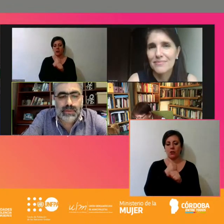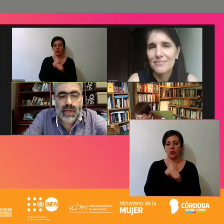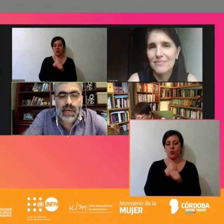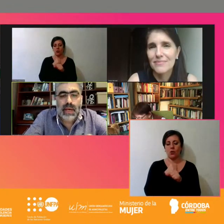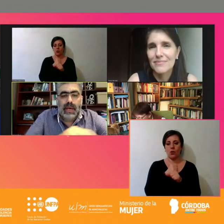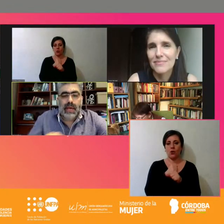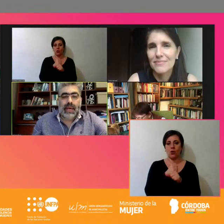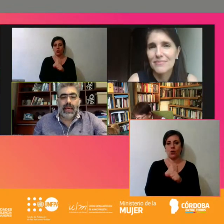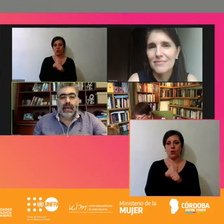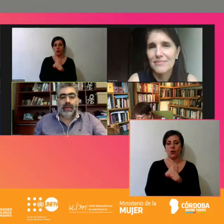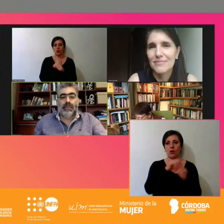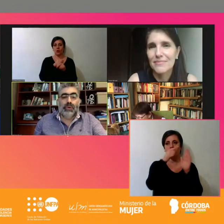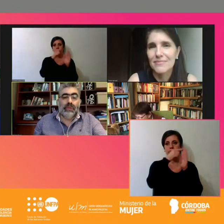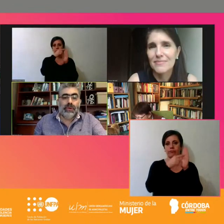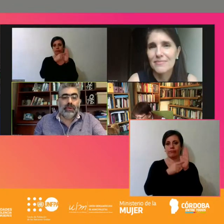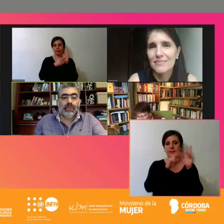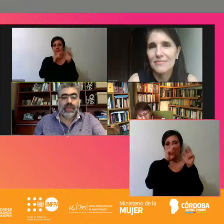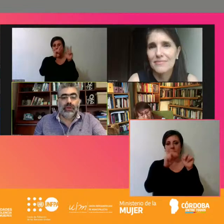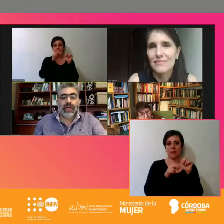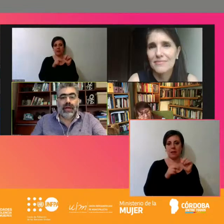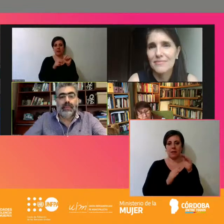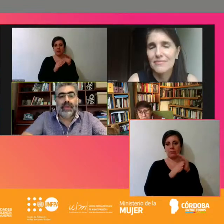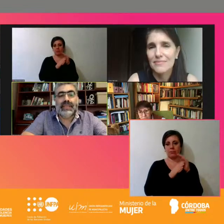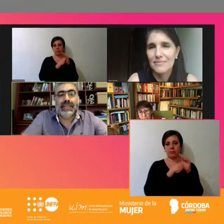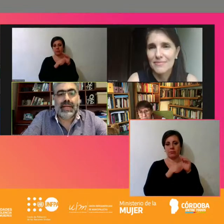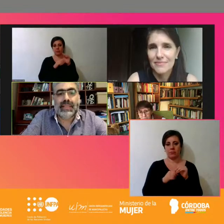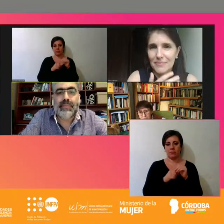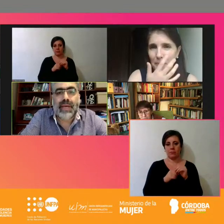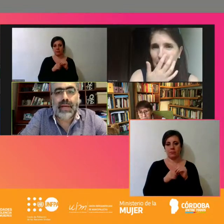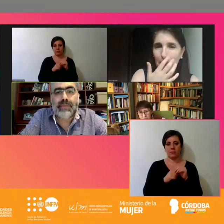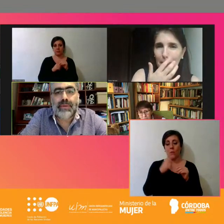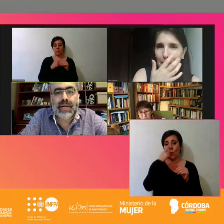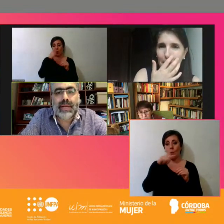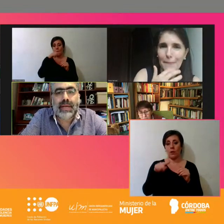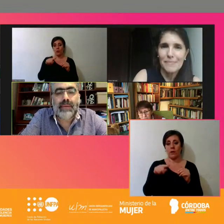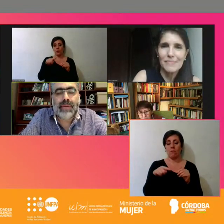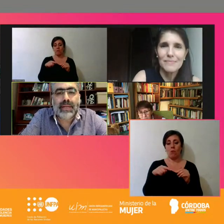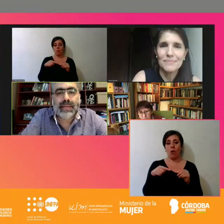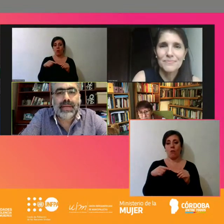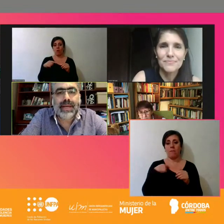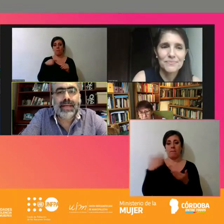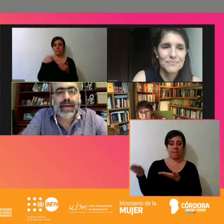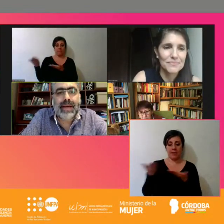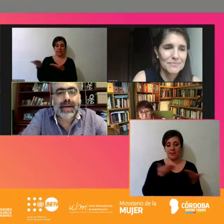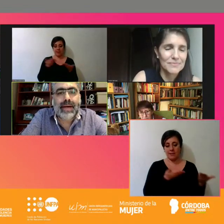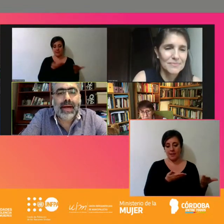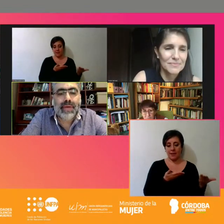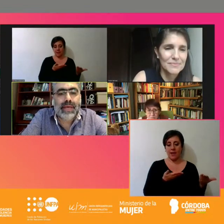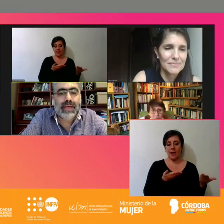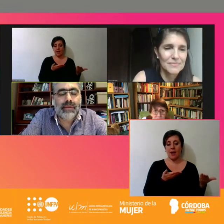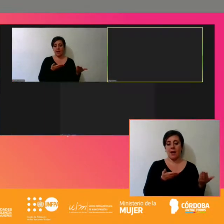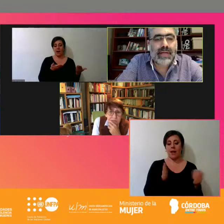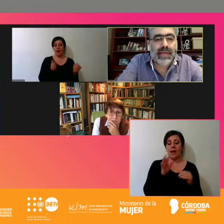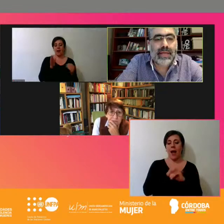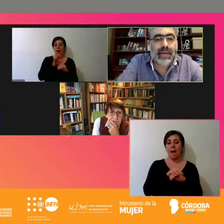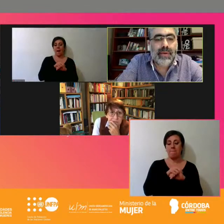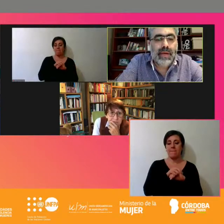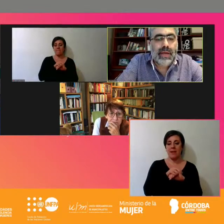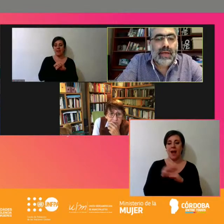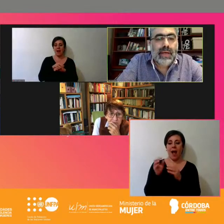prioritarios. Por último, me toca presentar también a una querida amiga y